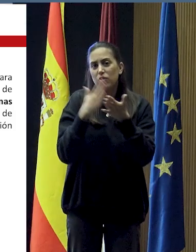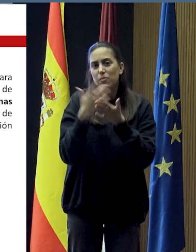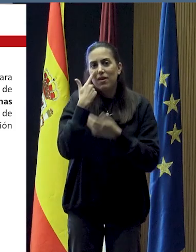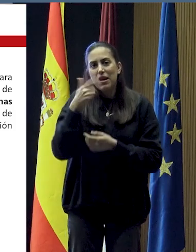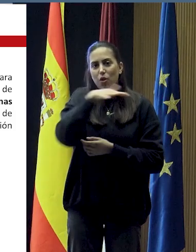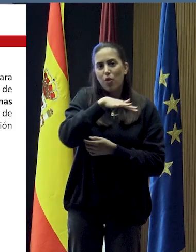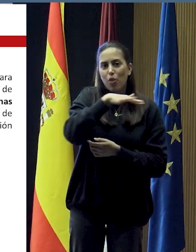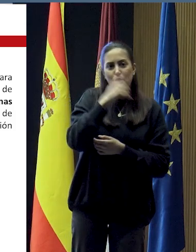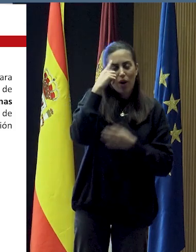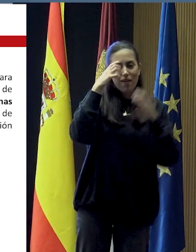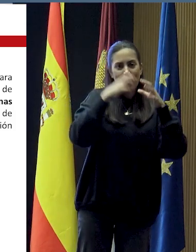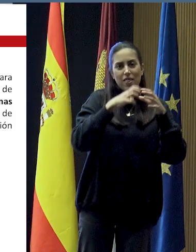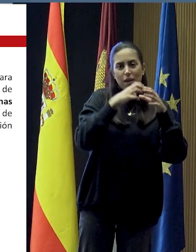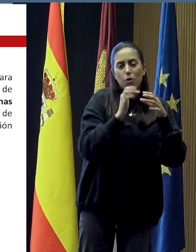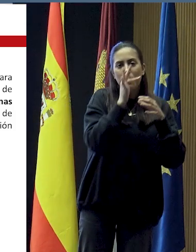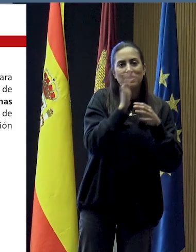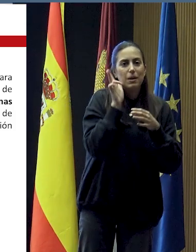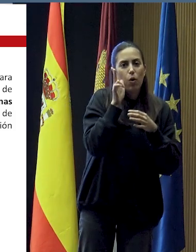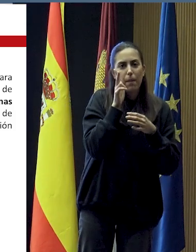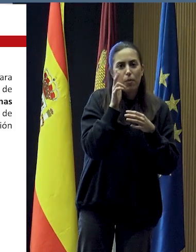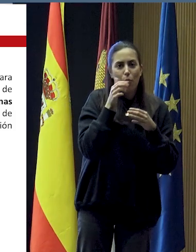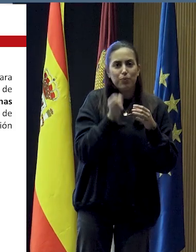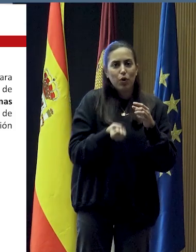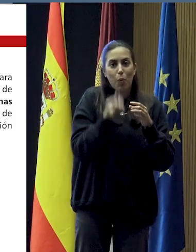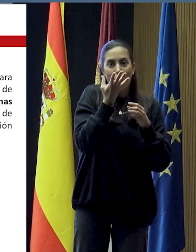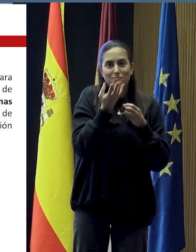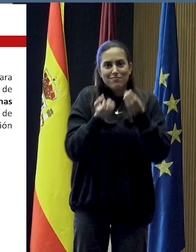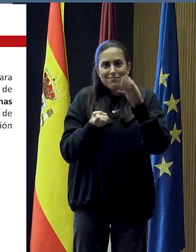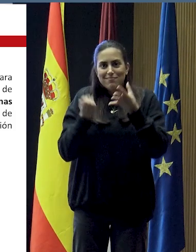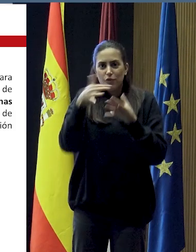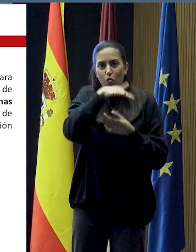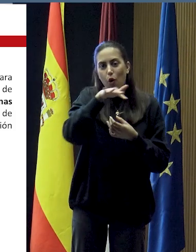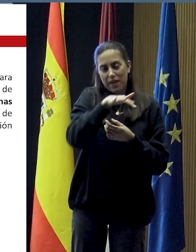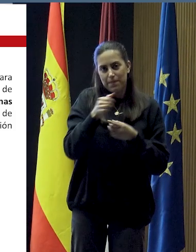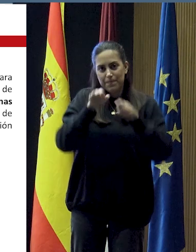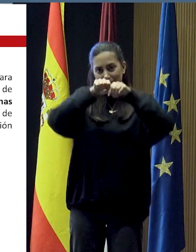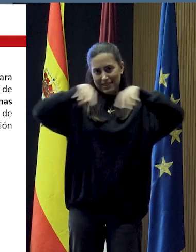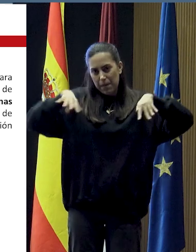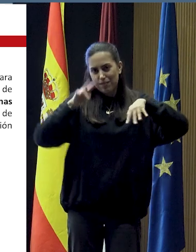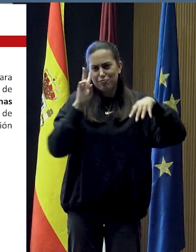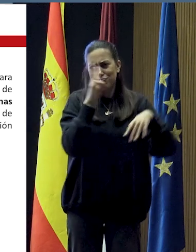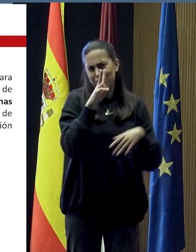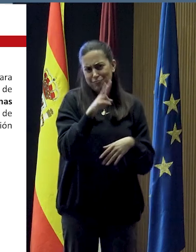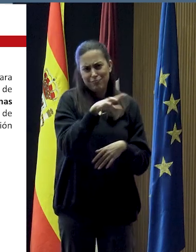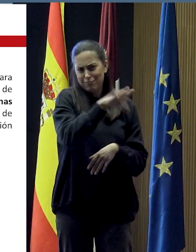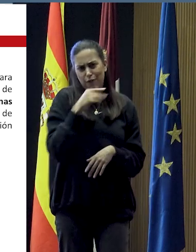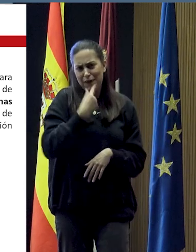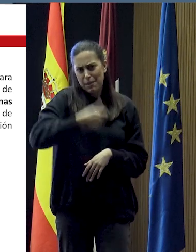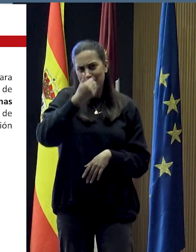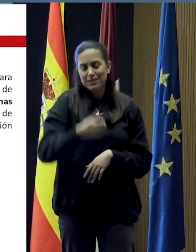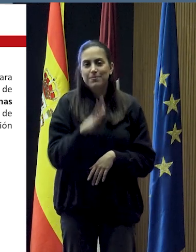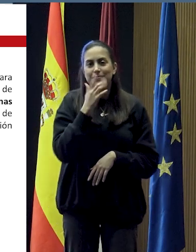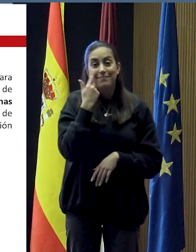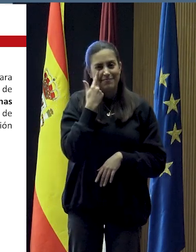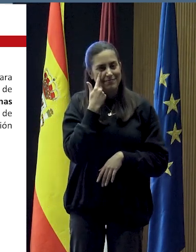qué zonas de la formación del hipocampo se expresan. Entonces, este esquema es bastante ilustrativo. Fijaros que el azul,